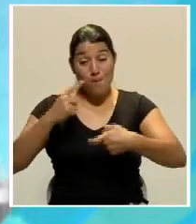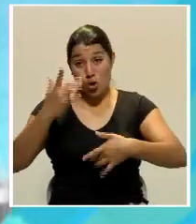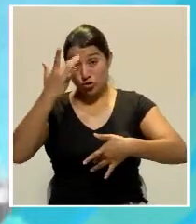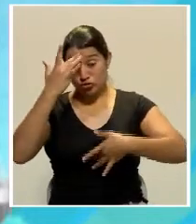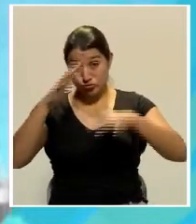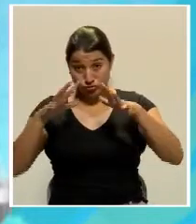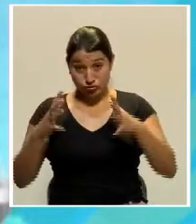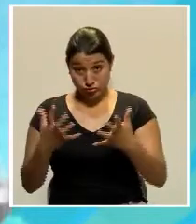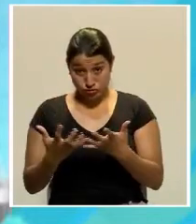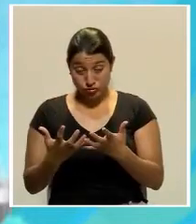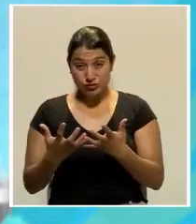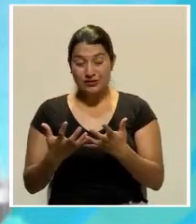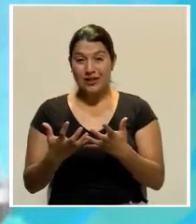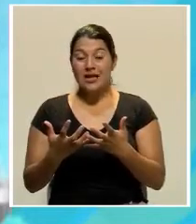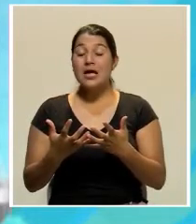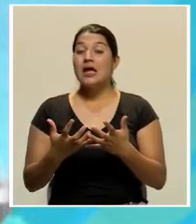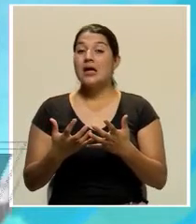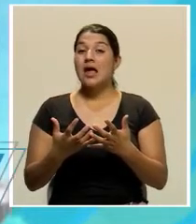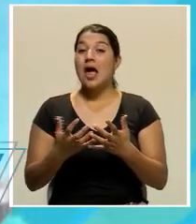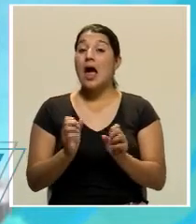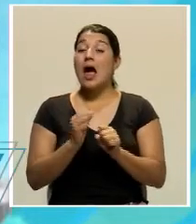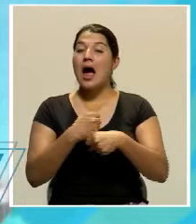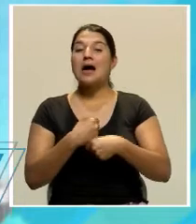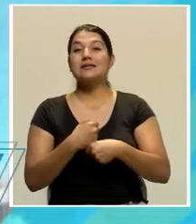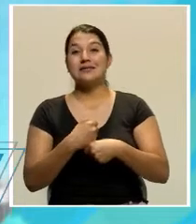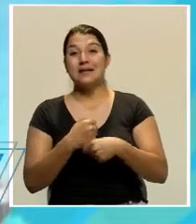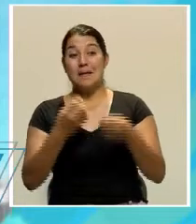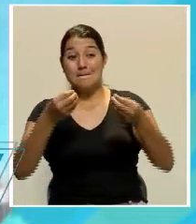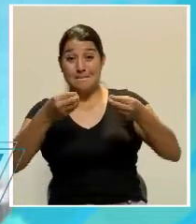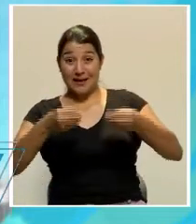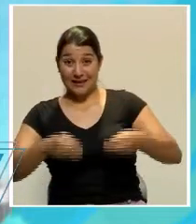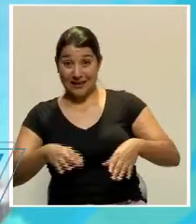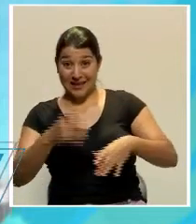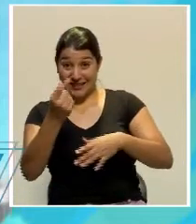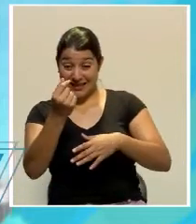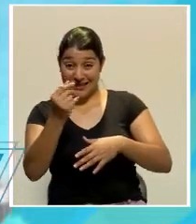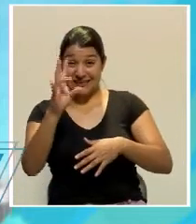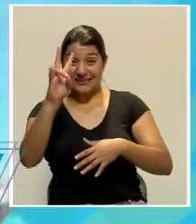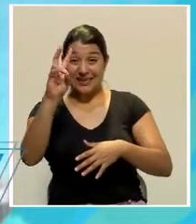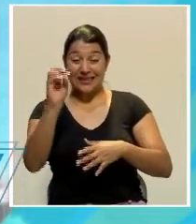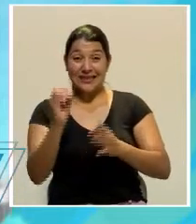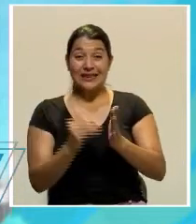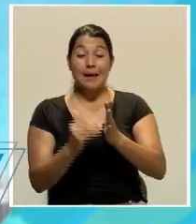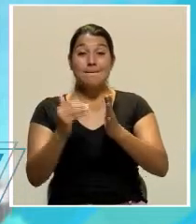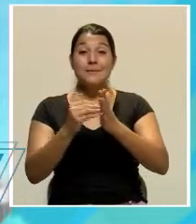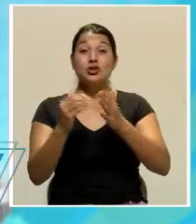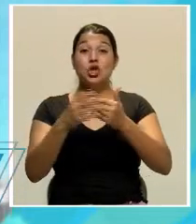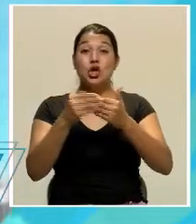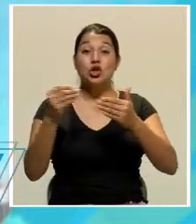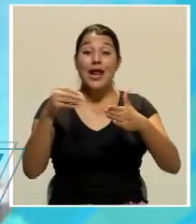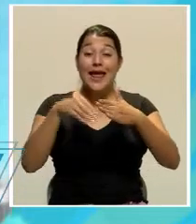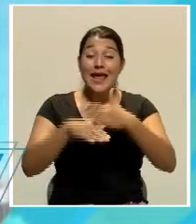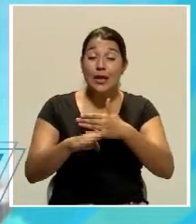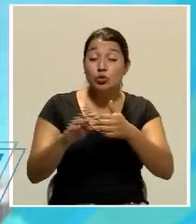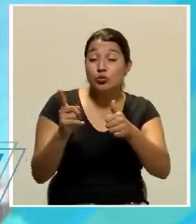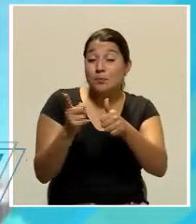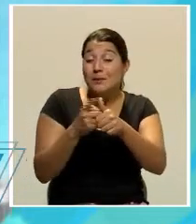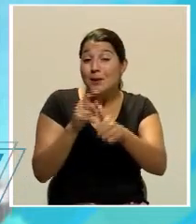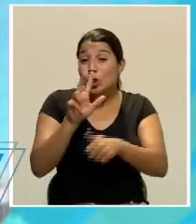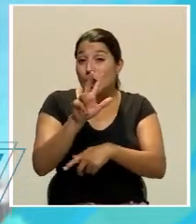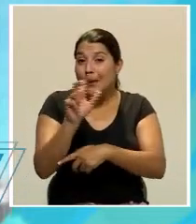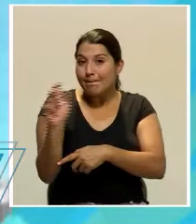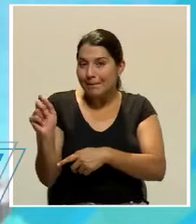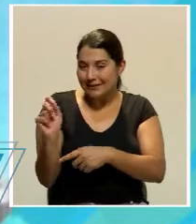emergencia nacional dejaría pérdidas en el sector cultura por unos $70 millones en los 3 primeros meses de la